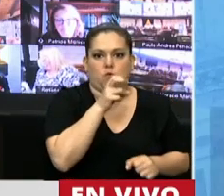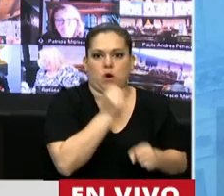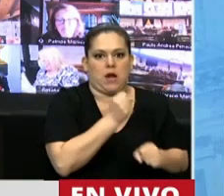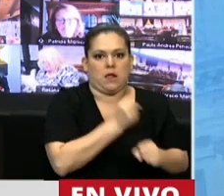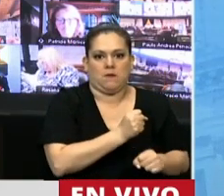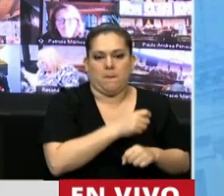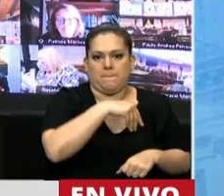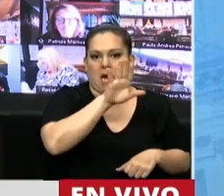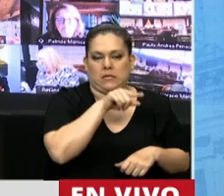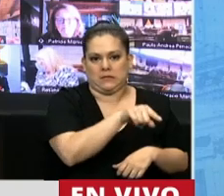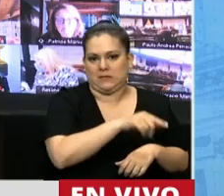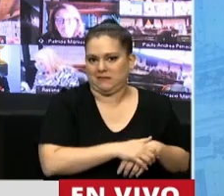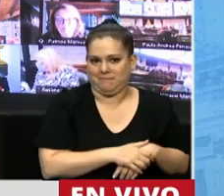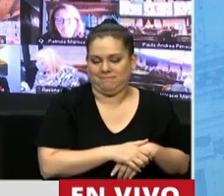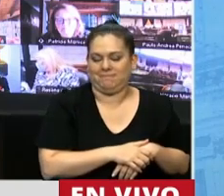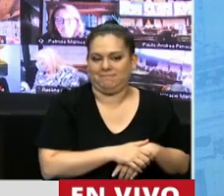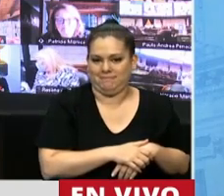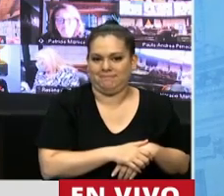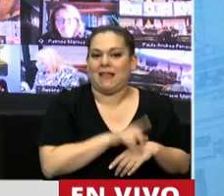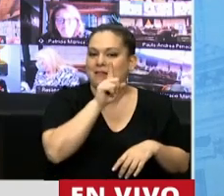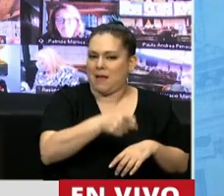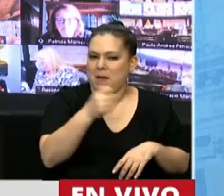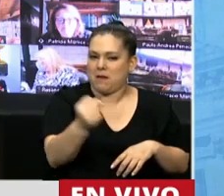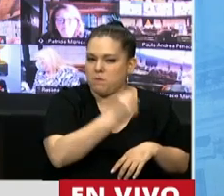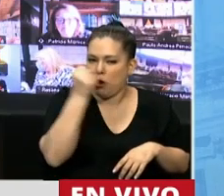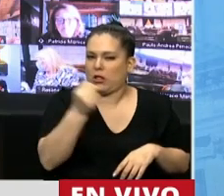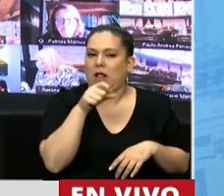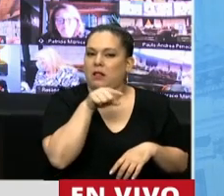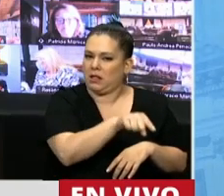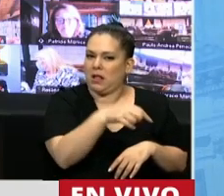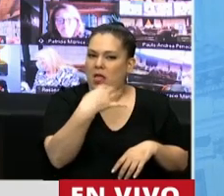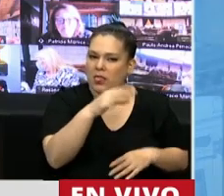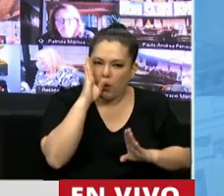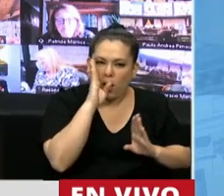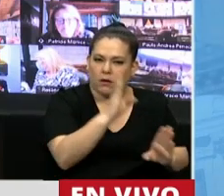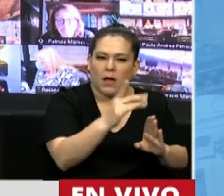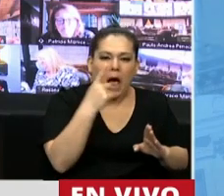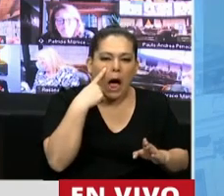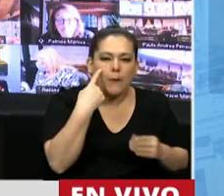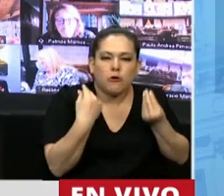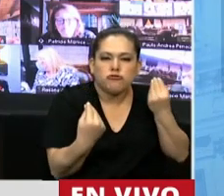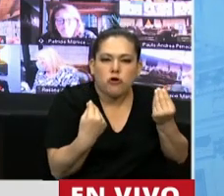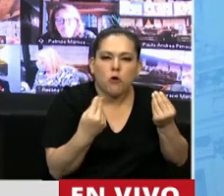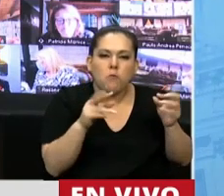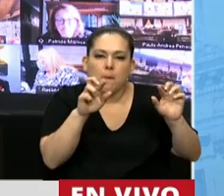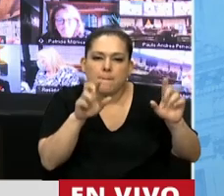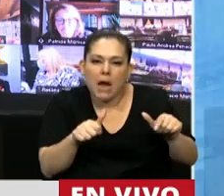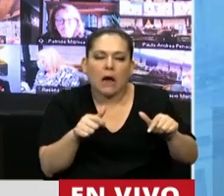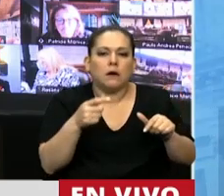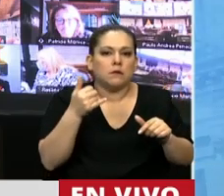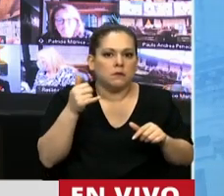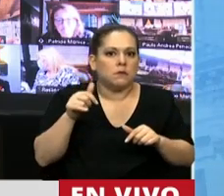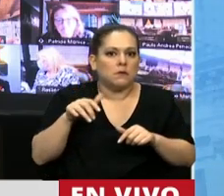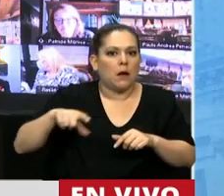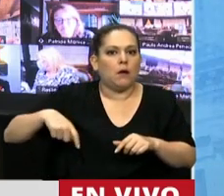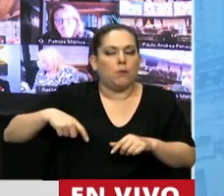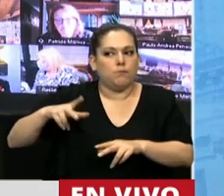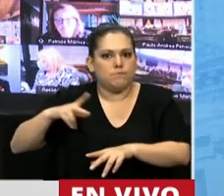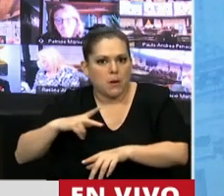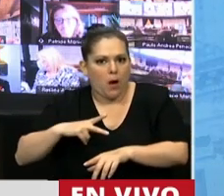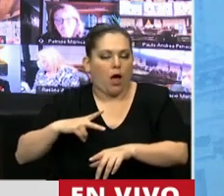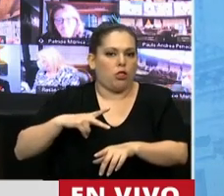importantes también trabajarlos y construirlos con el sector y el ámbito privado que plantean vienen planteando dudas